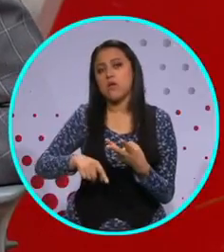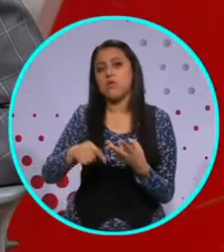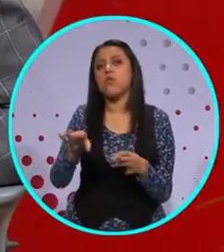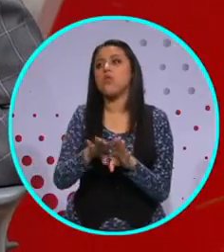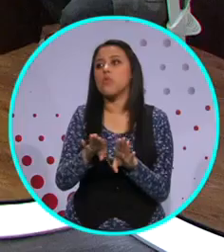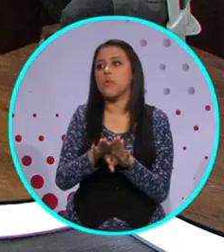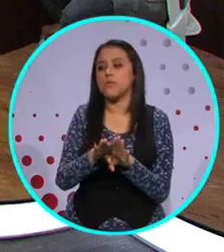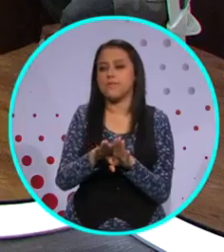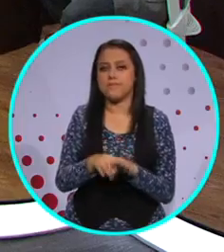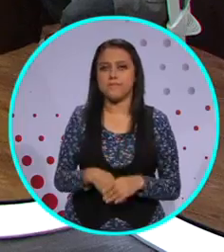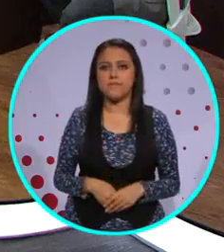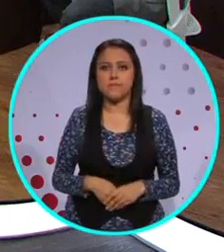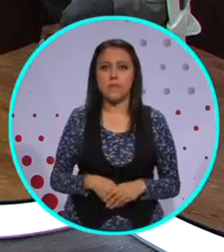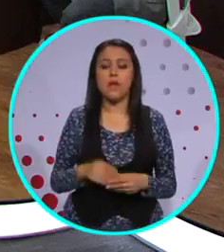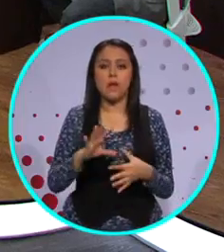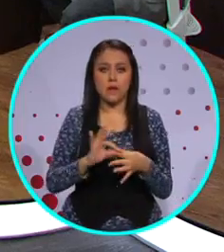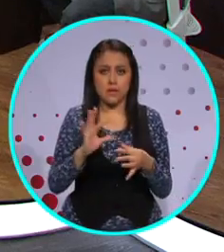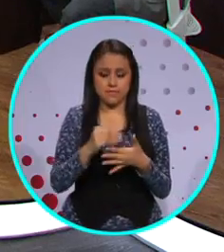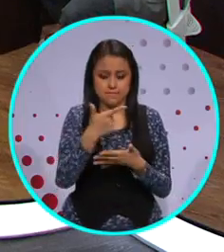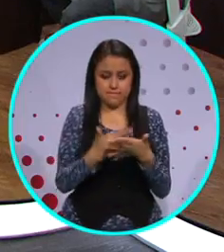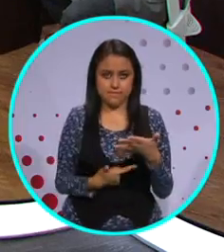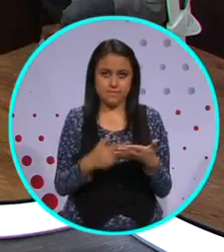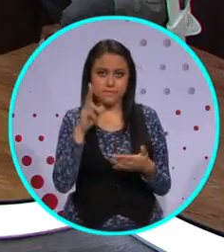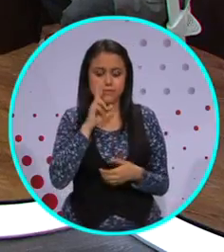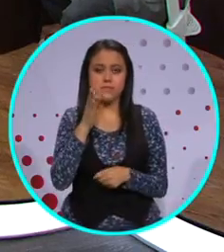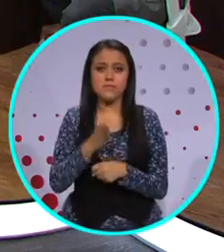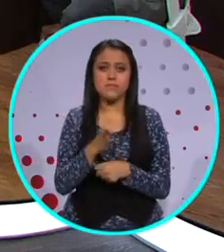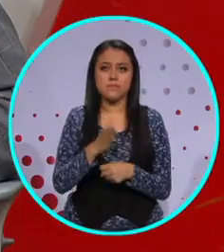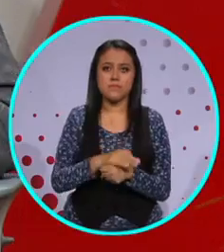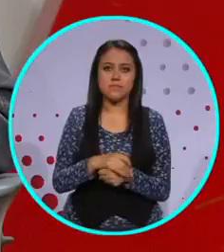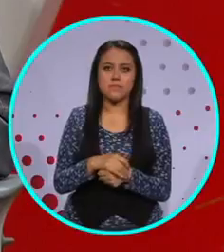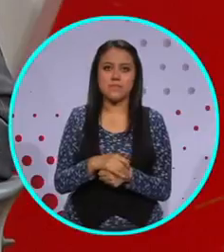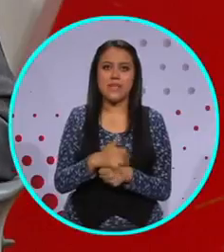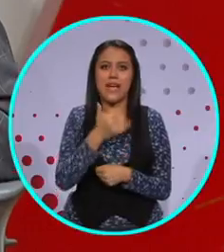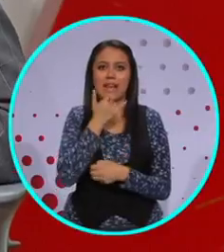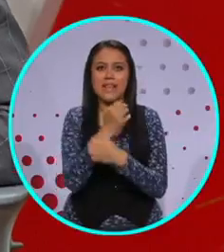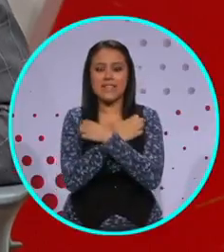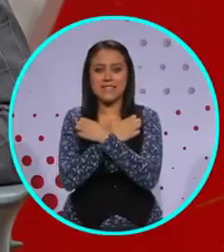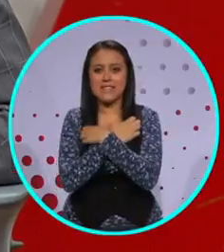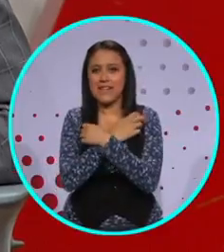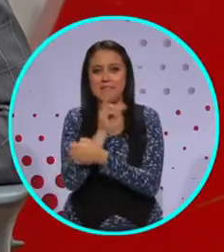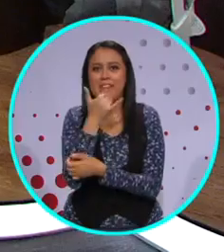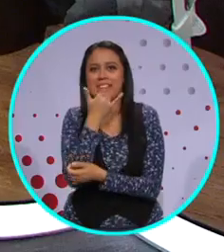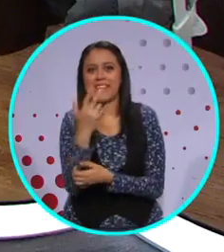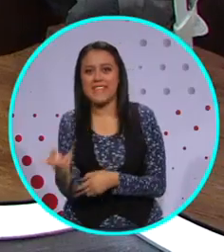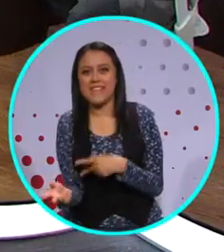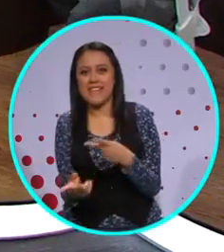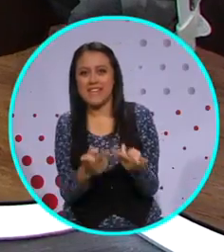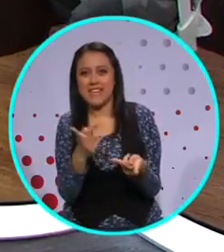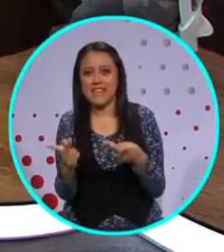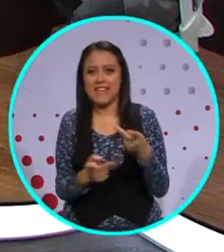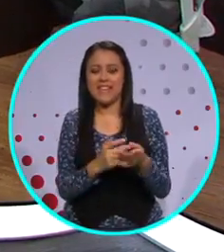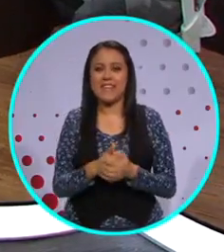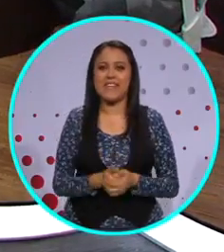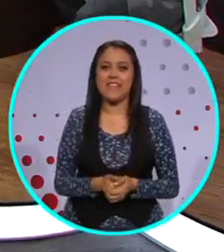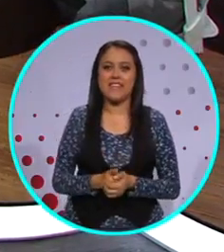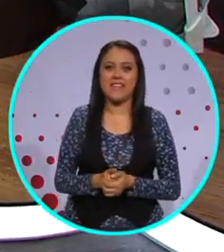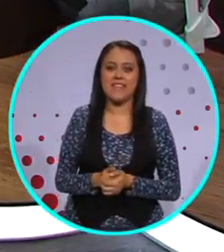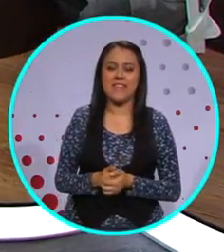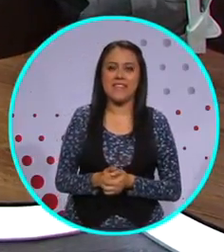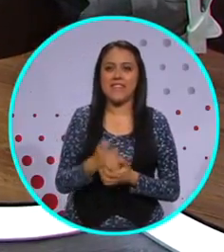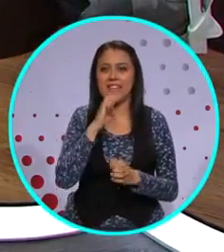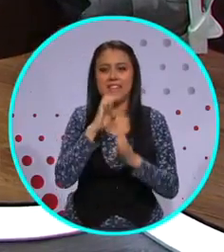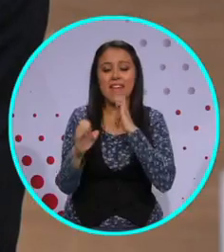te quiero dar unos datos duros antes de entrar a la escuela en la escuela perdona la encuesta de los 80 puntos 7